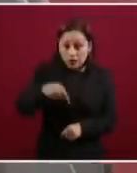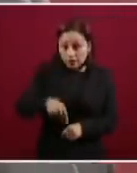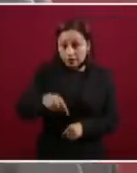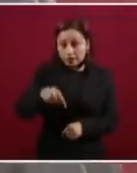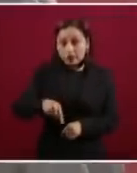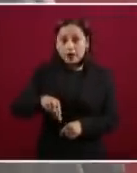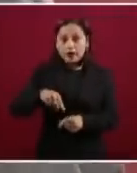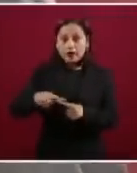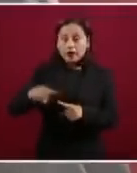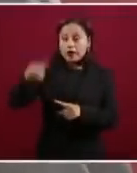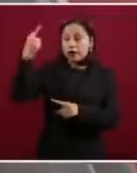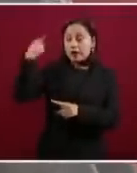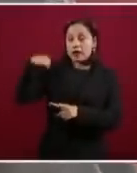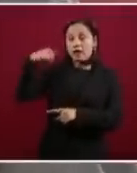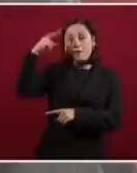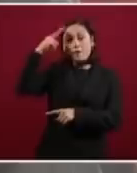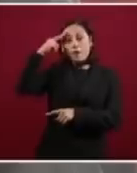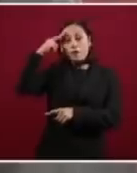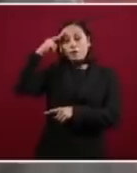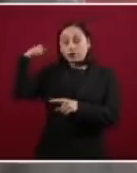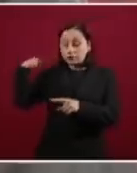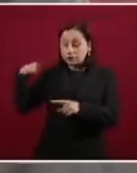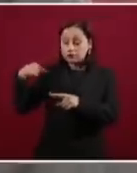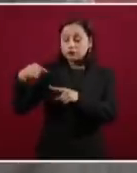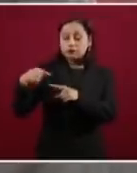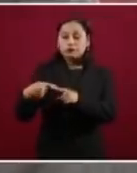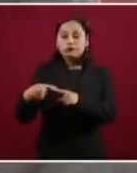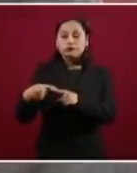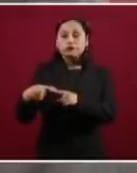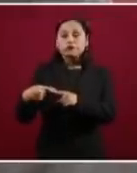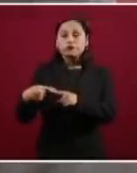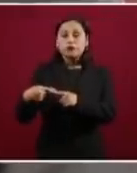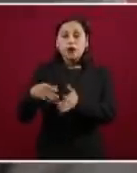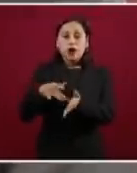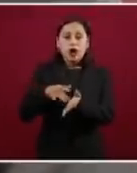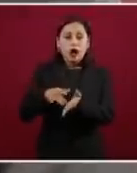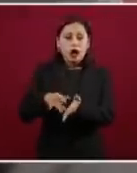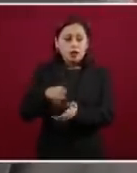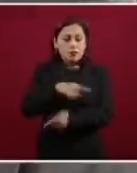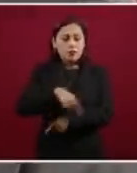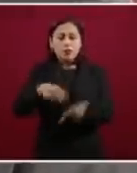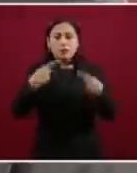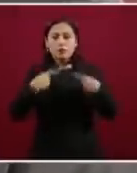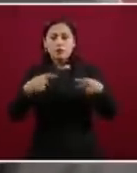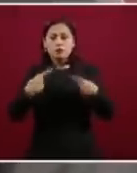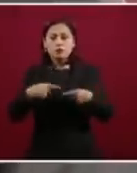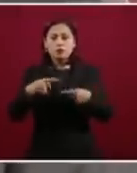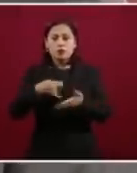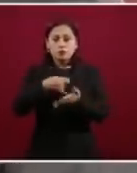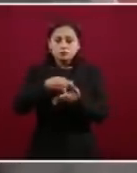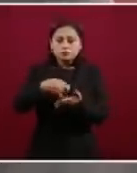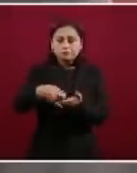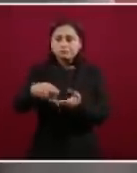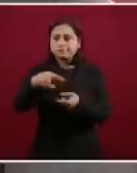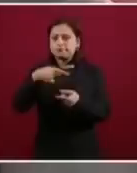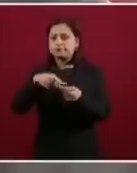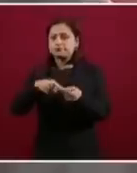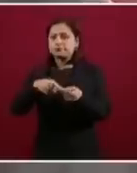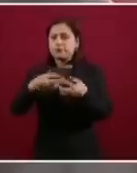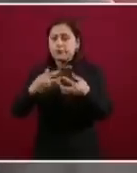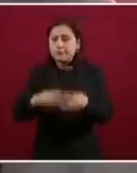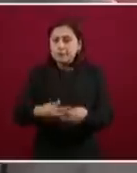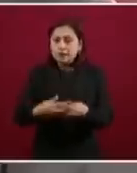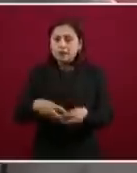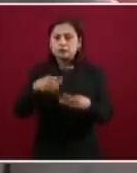dejaron sin apoyo al productor y lo pusieron a competir en condiciones de desigualdad con los productores